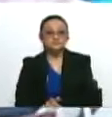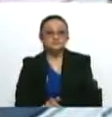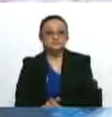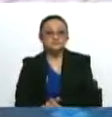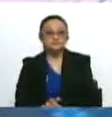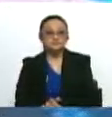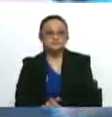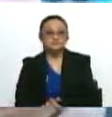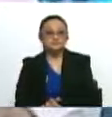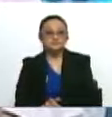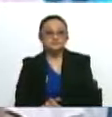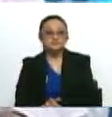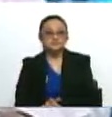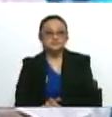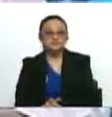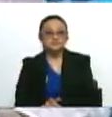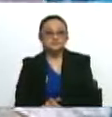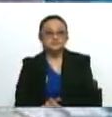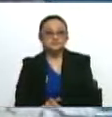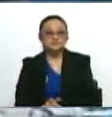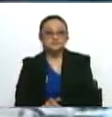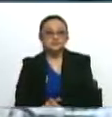Jorge Rodríguez no me ayuda,